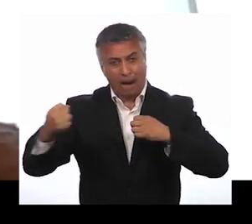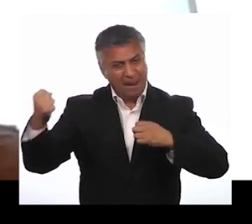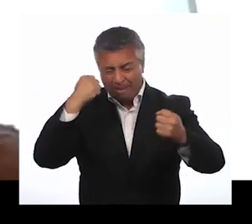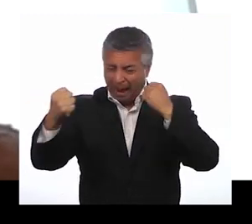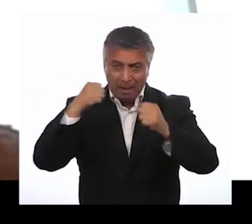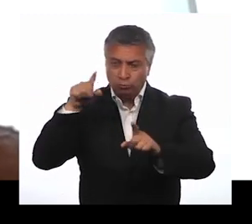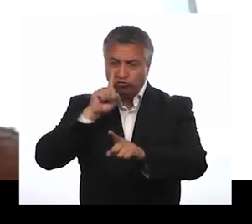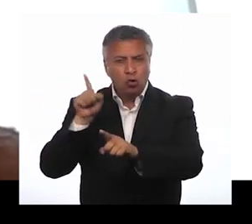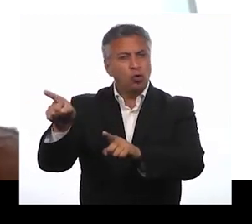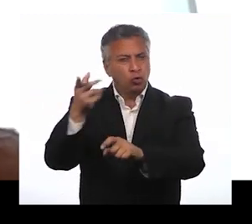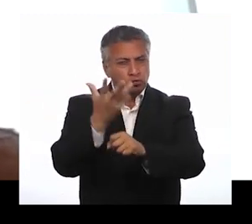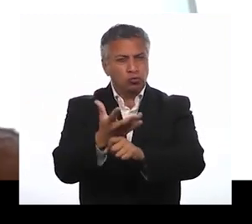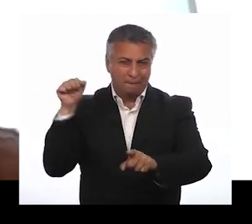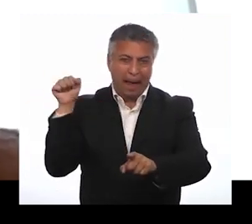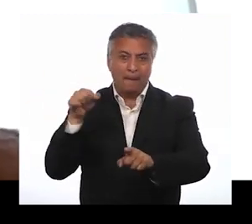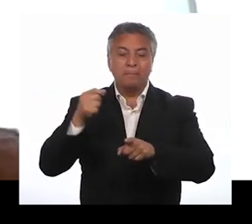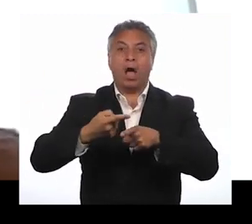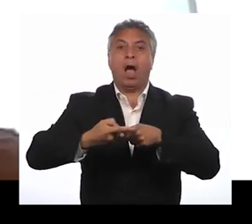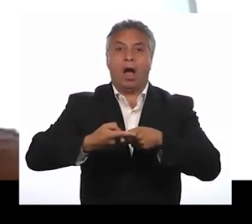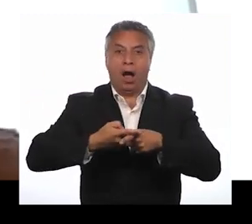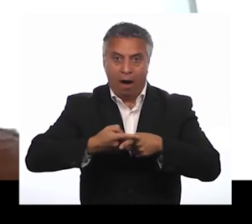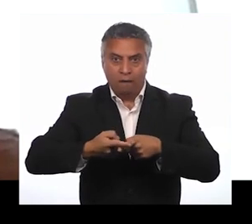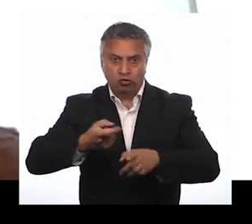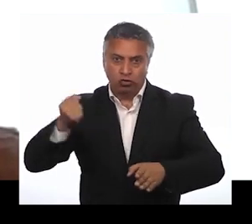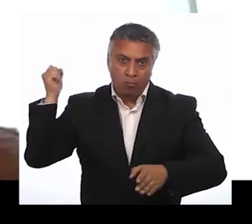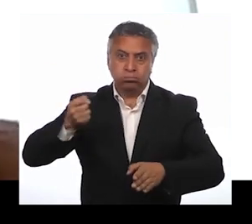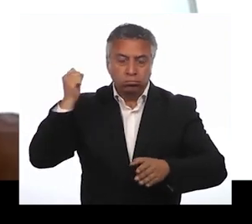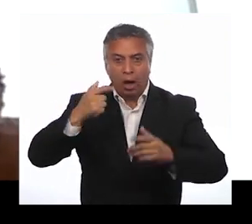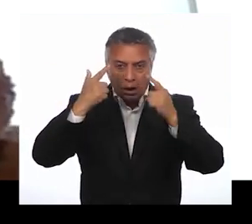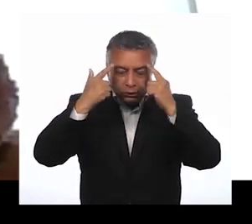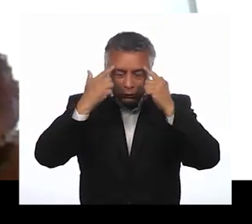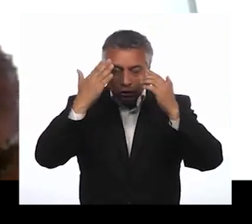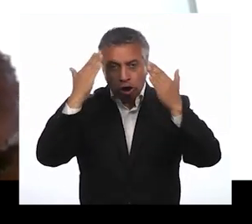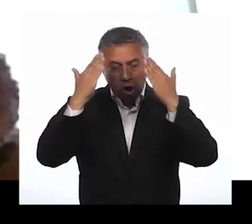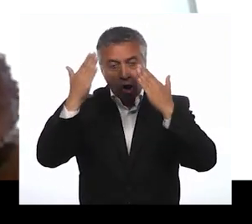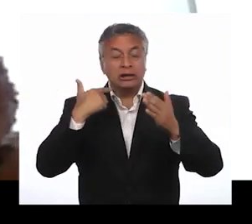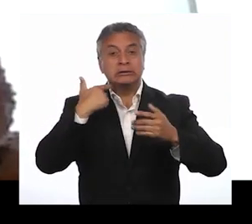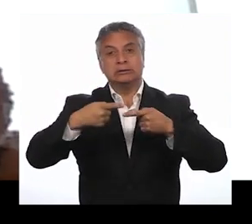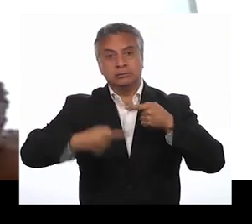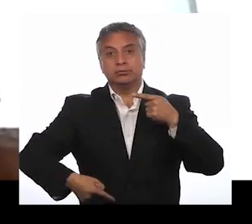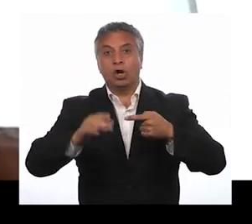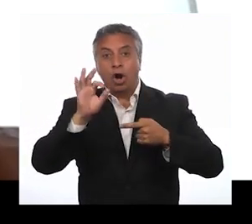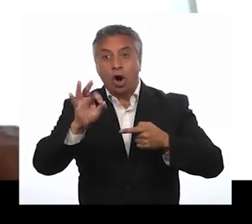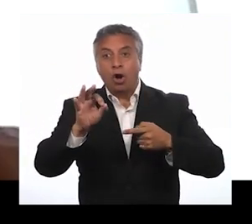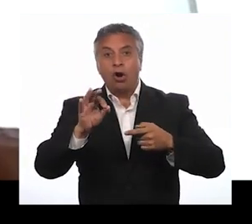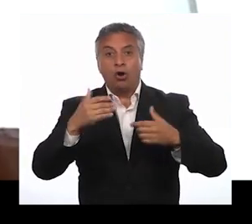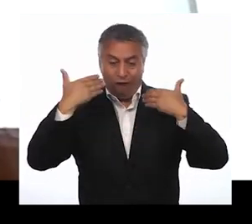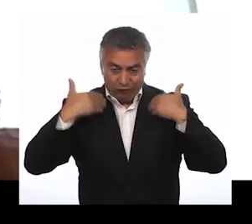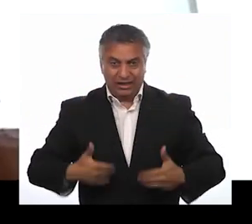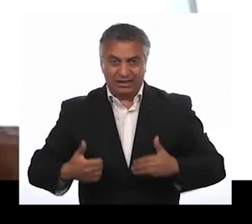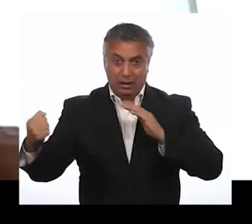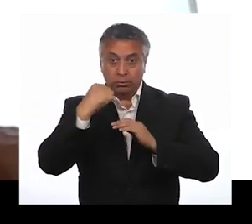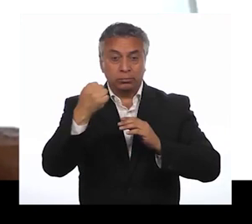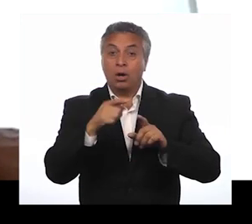yo, los que sufrieron un abuso, los que dañaron psicológica o físicamente, estarán en la misma situación que